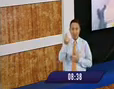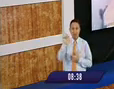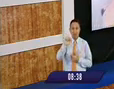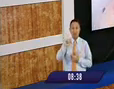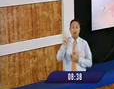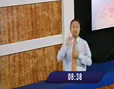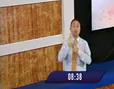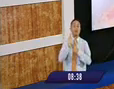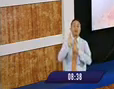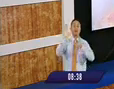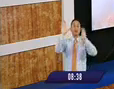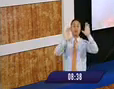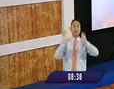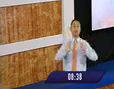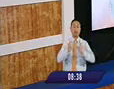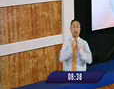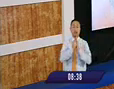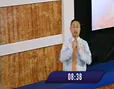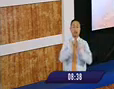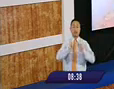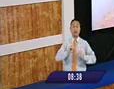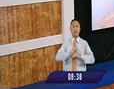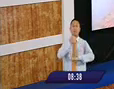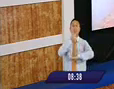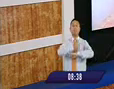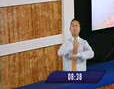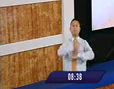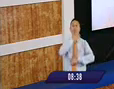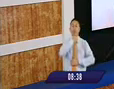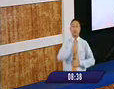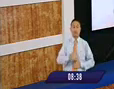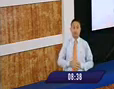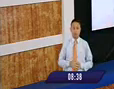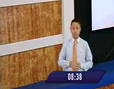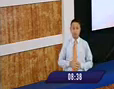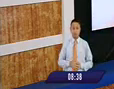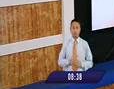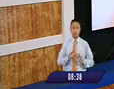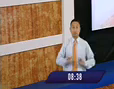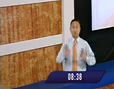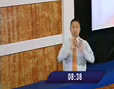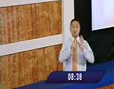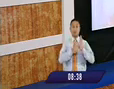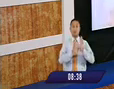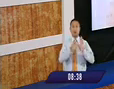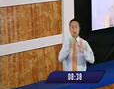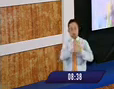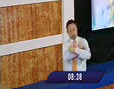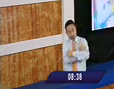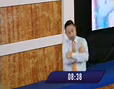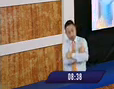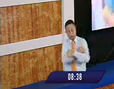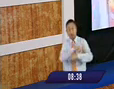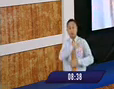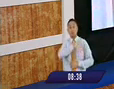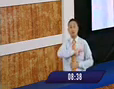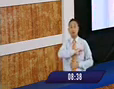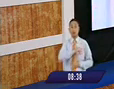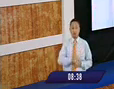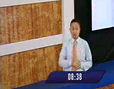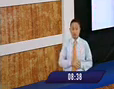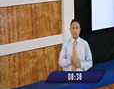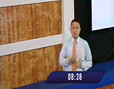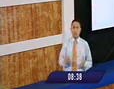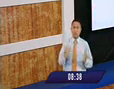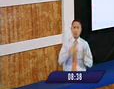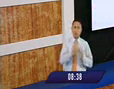feria artesanal y gastronómica en la Plaza Eloy Alfaro. Hay que destacar algo y eso, hay que mandarles un abrazo grande al municipio. Le han devuelto luego